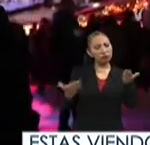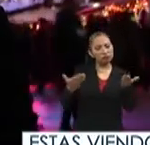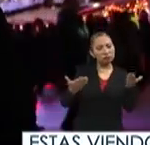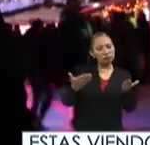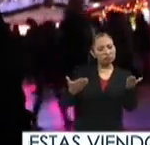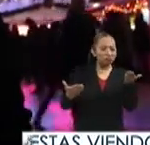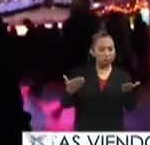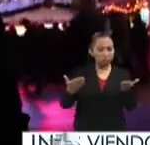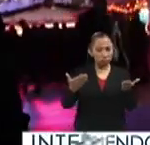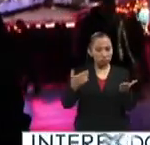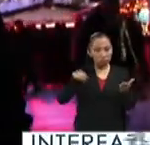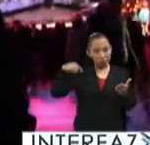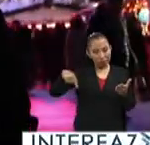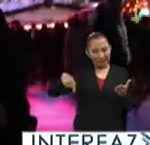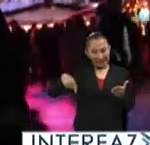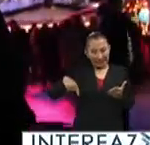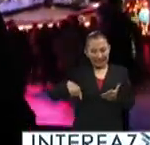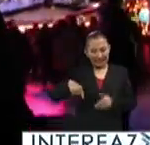con... Aquí